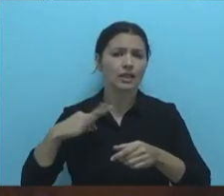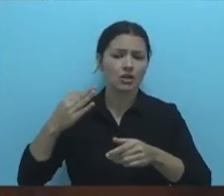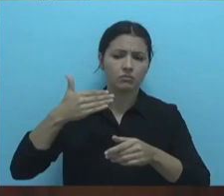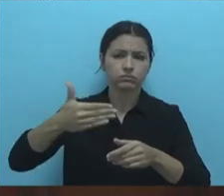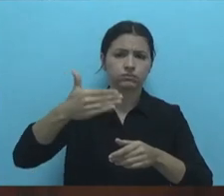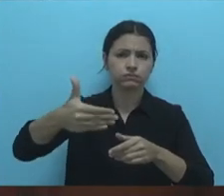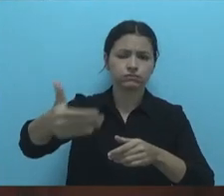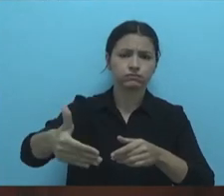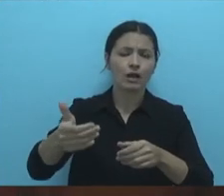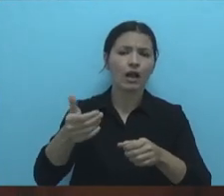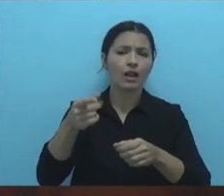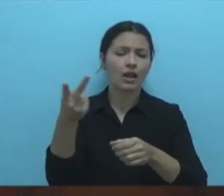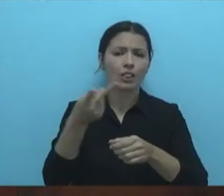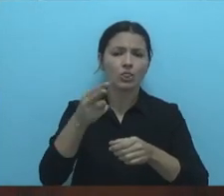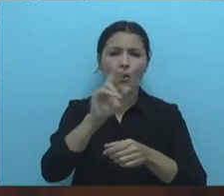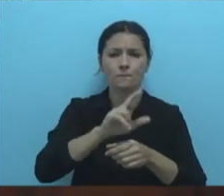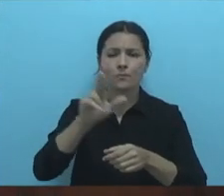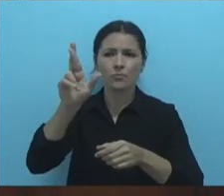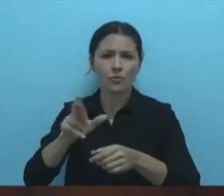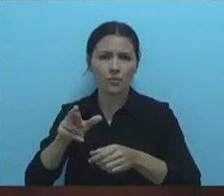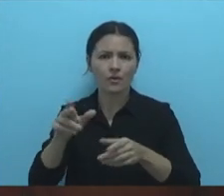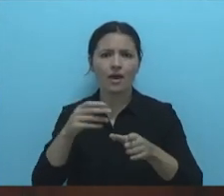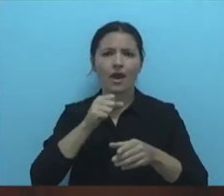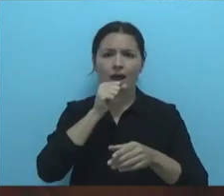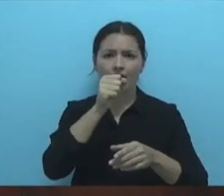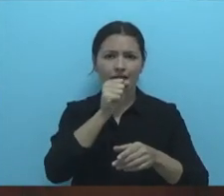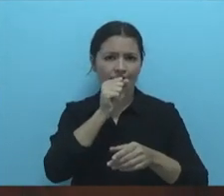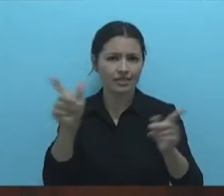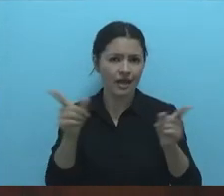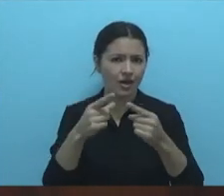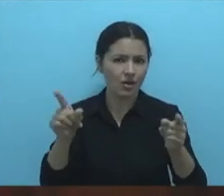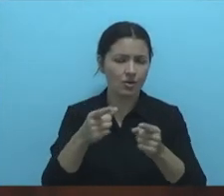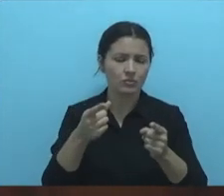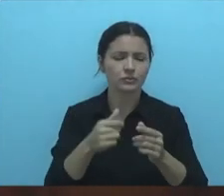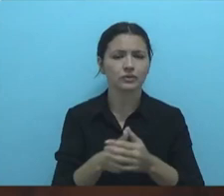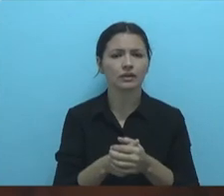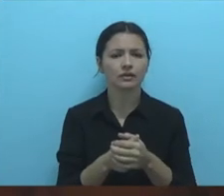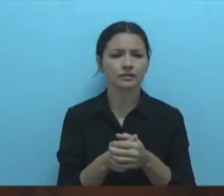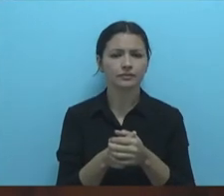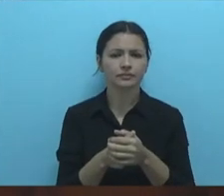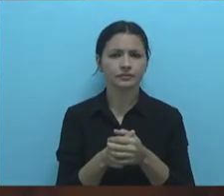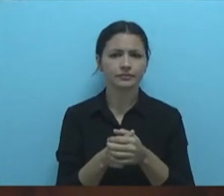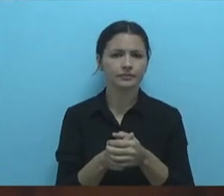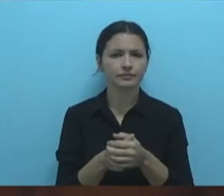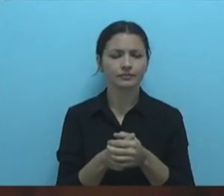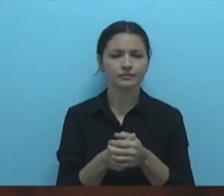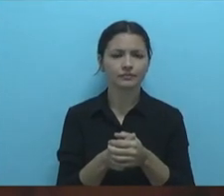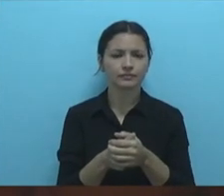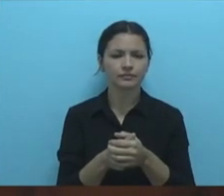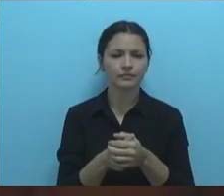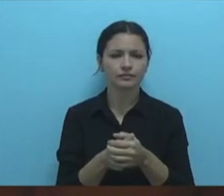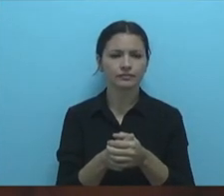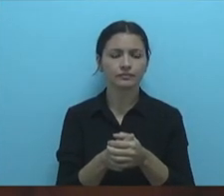cantantes y música santafesinas las consideraciones de tratamientos sobre tablas del proyecto de